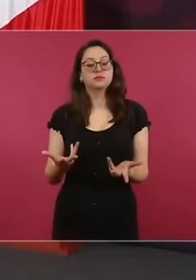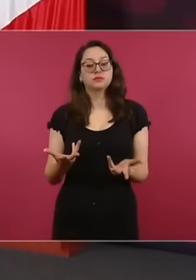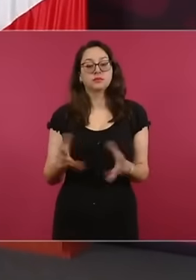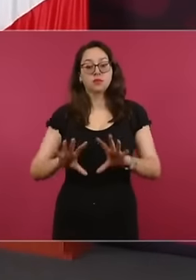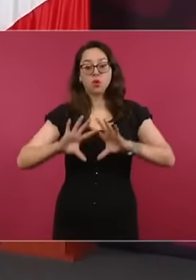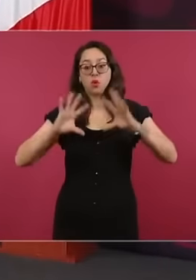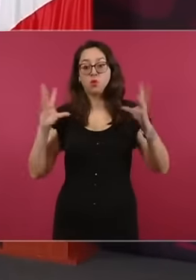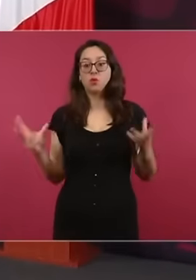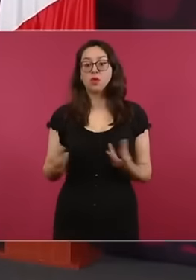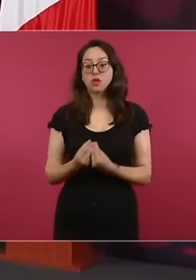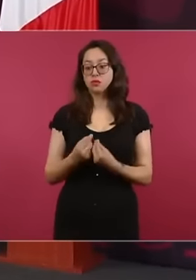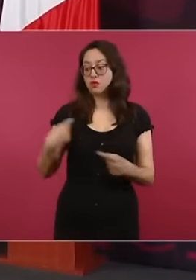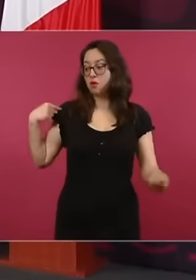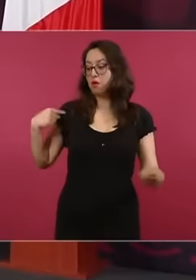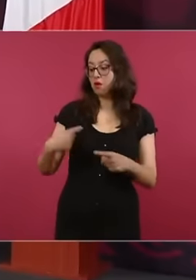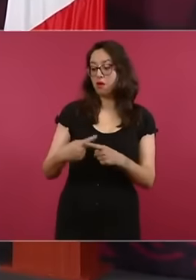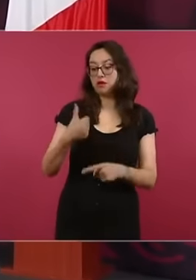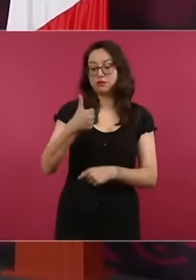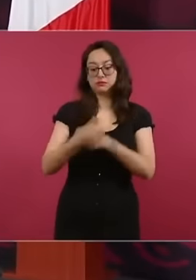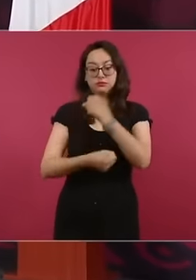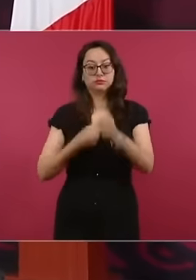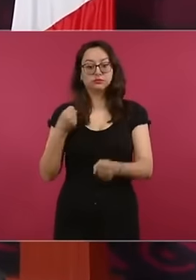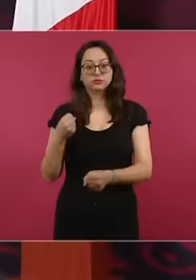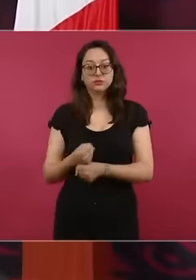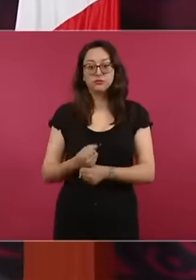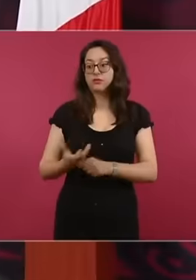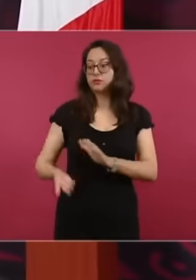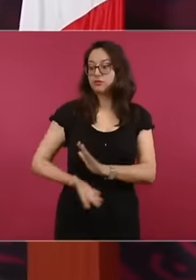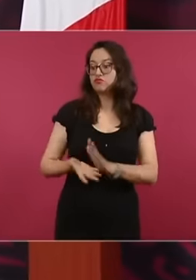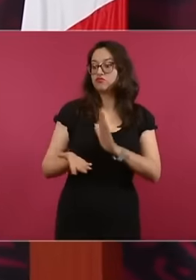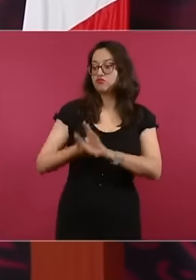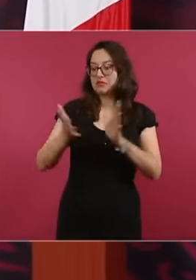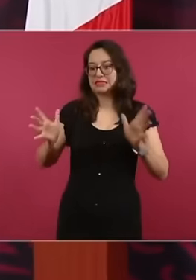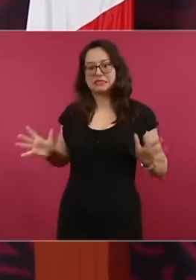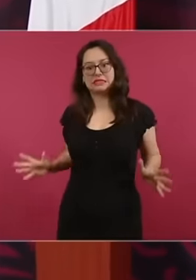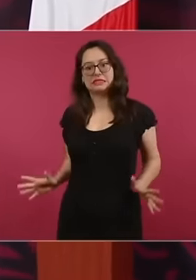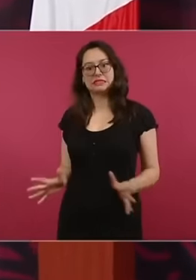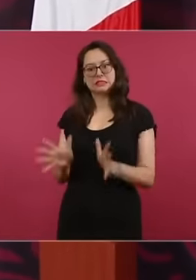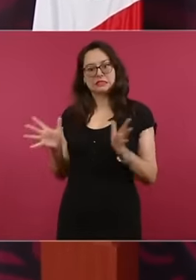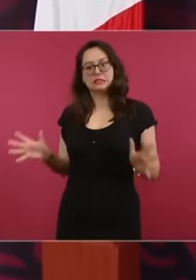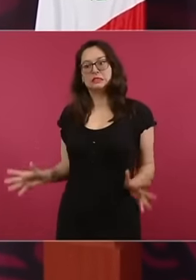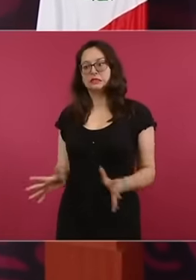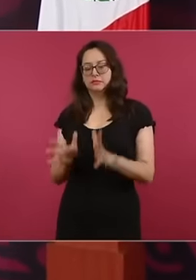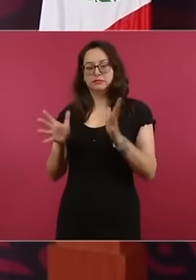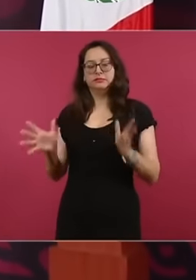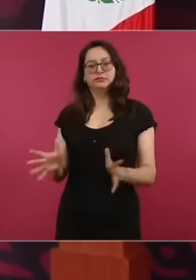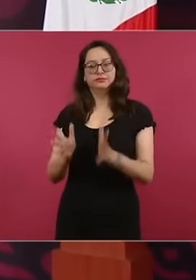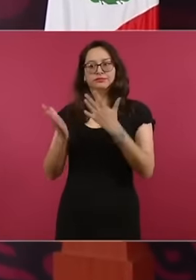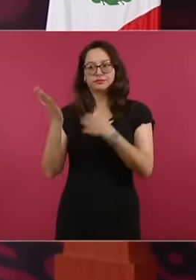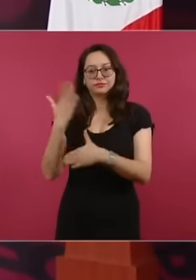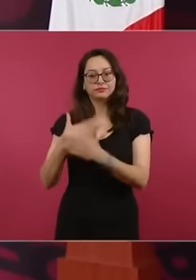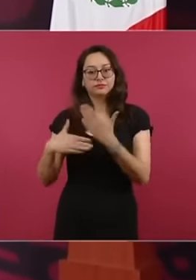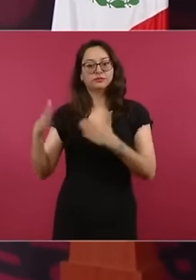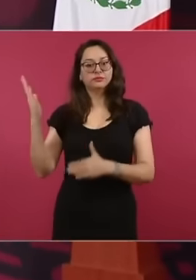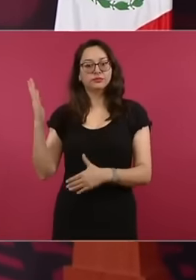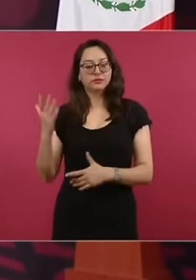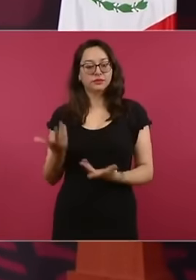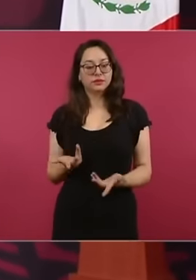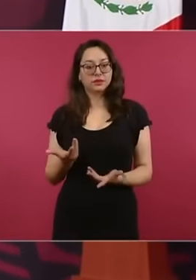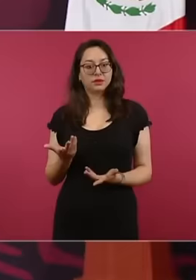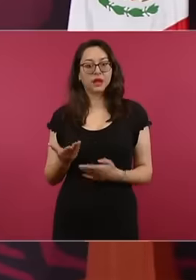activos. Cuando lo que estaban haciendo los neoliberales era vender todo,